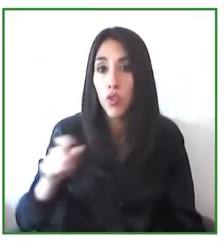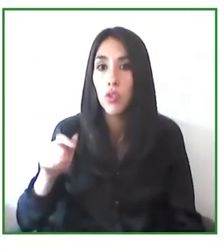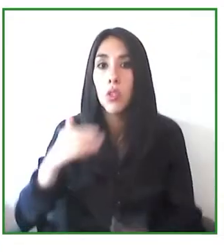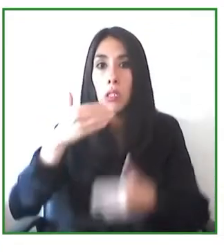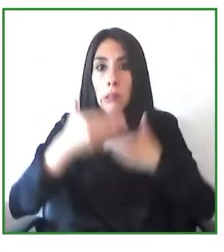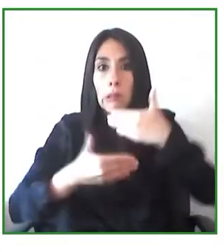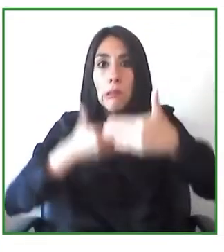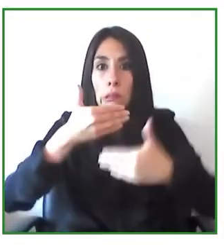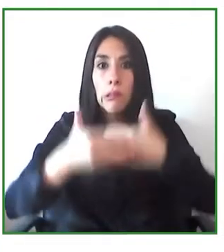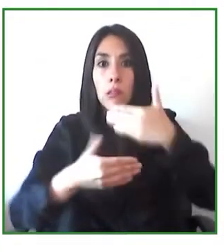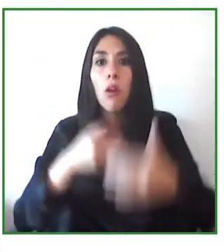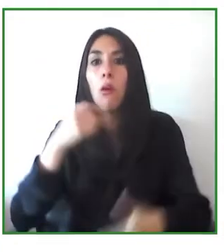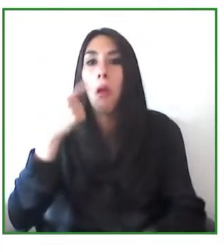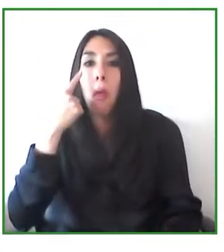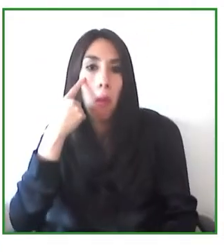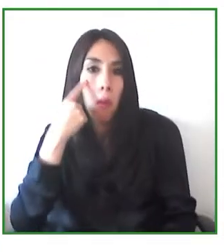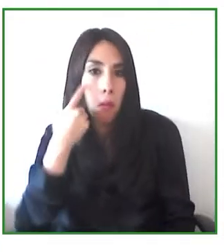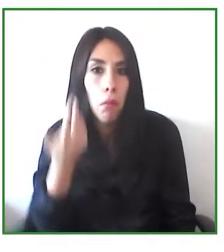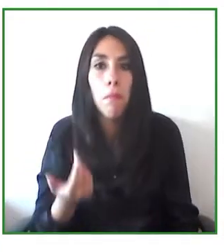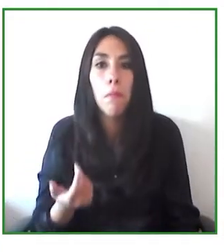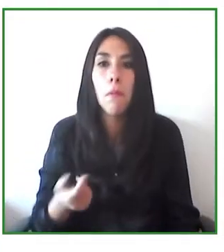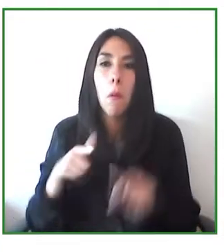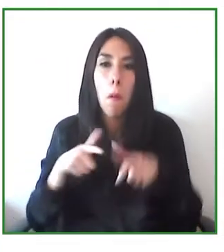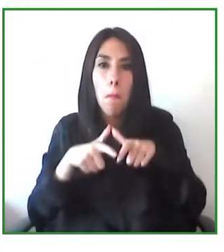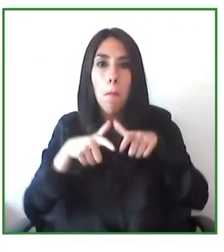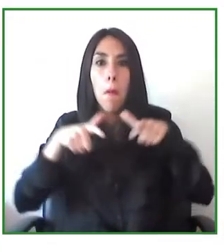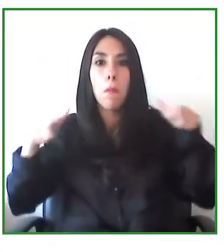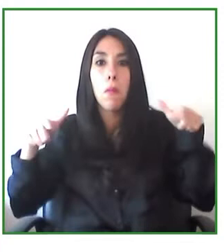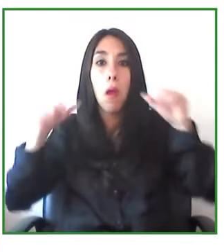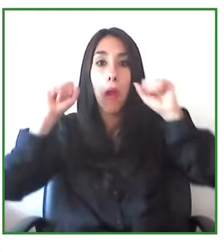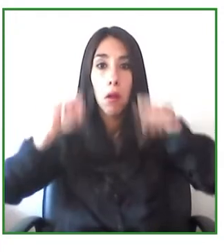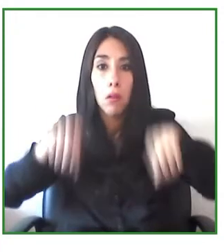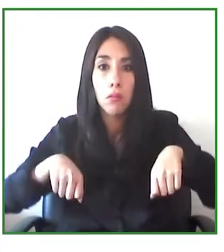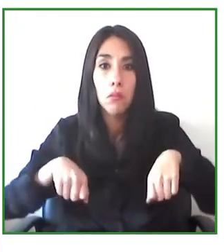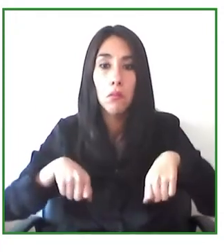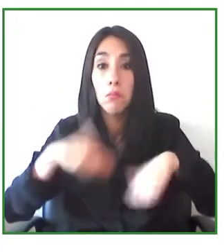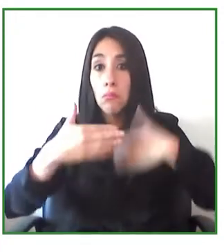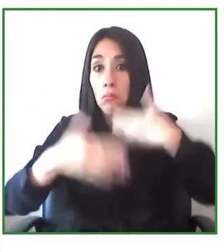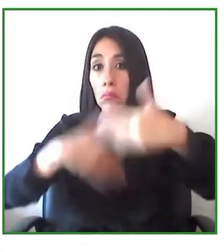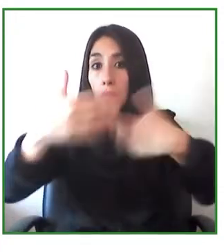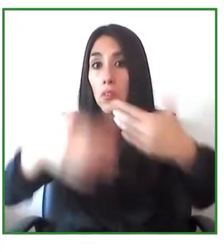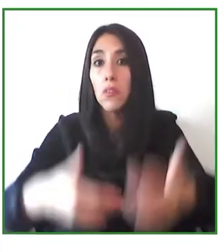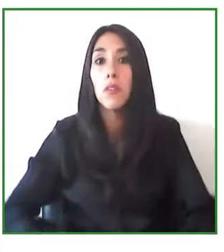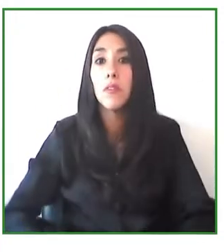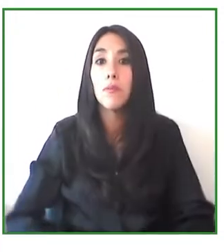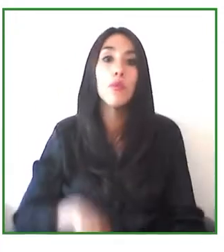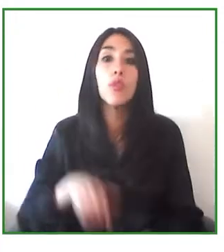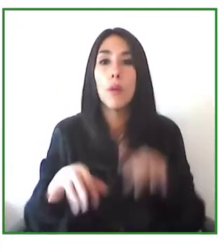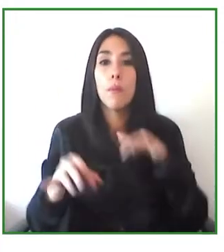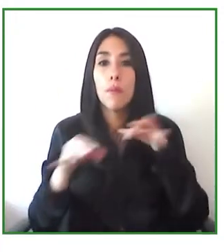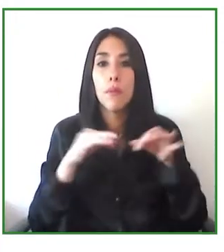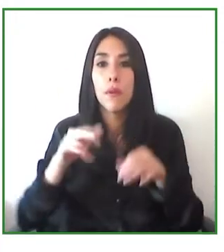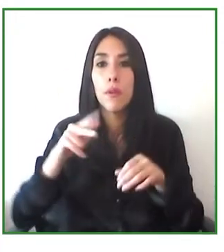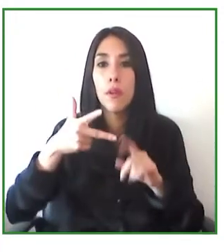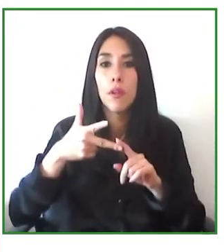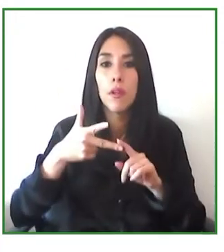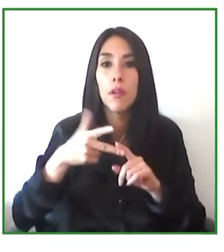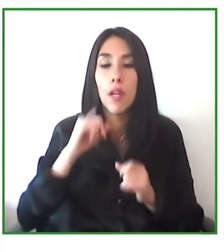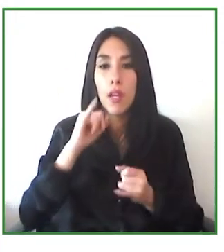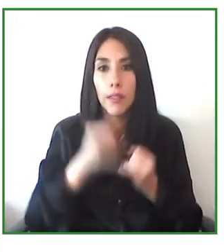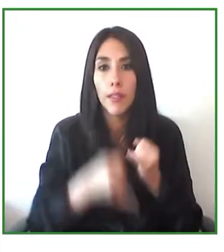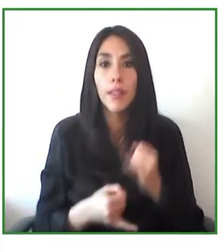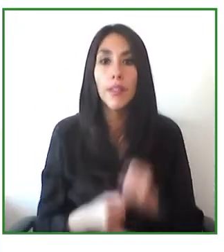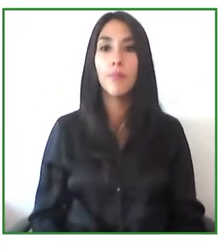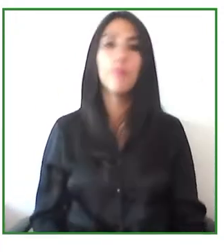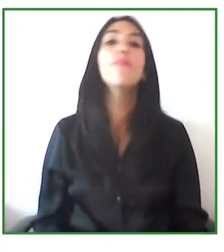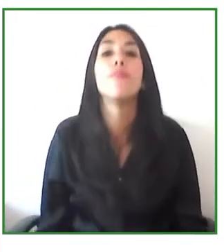sostenibles. Y es por esto que te lanzo esta última pregunta, Henry. ¿Cuál ha sido el camino de la sostenibilidad del Centro